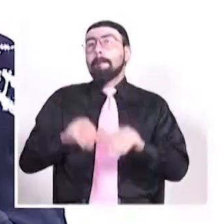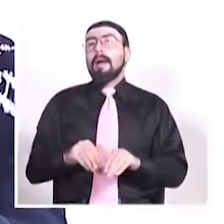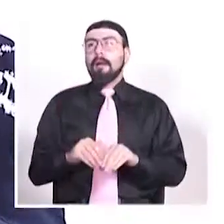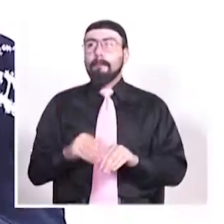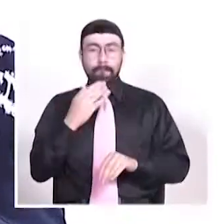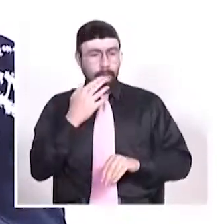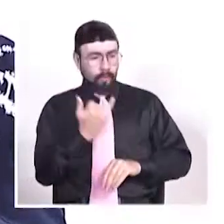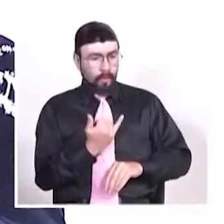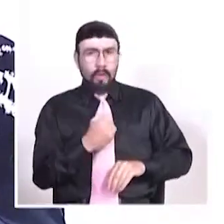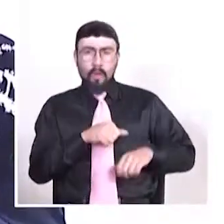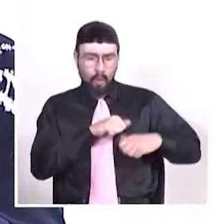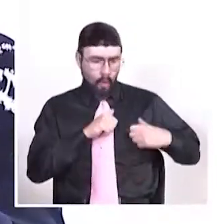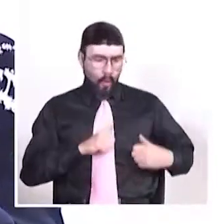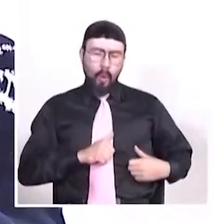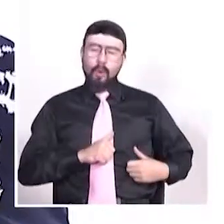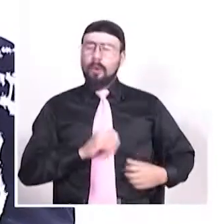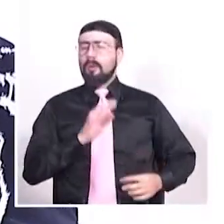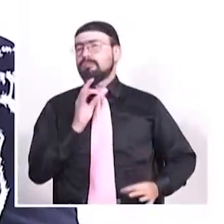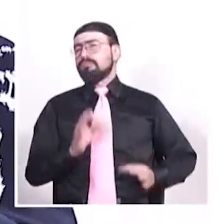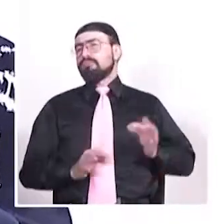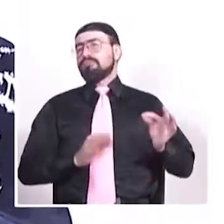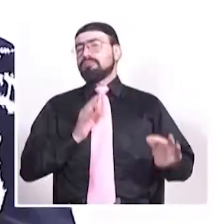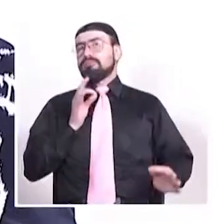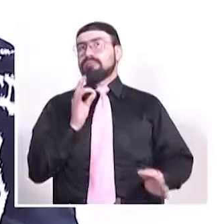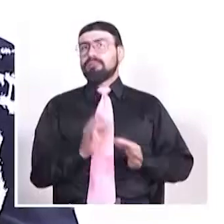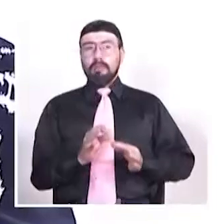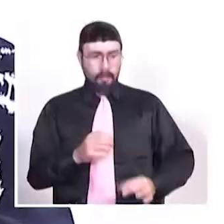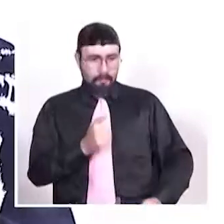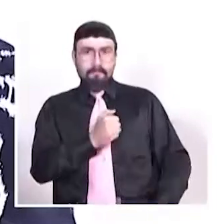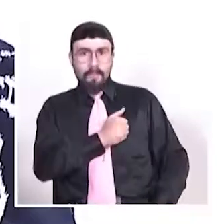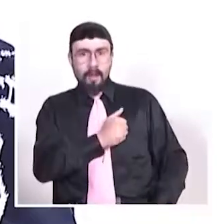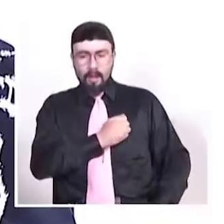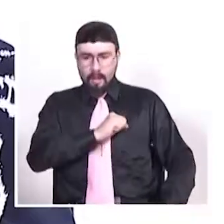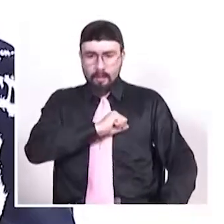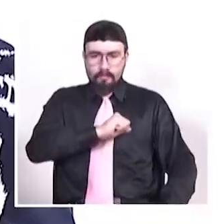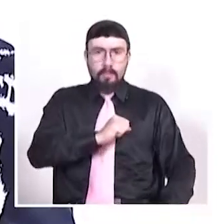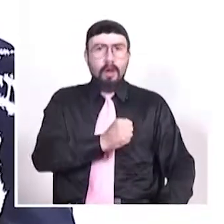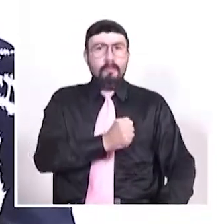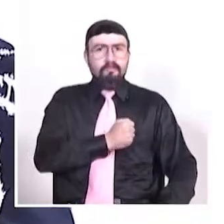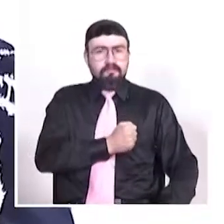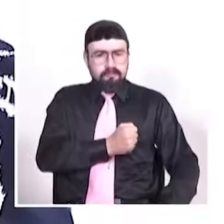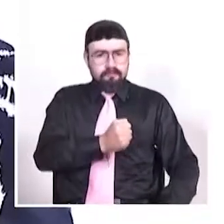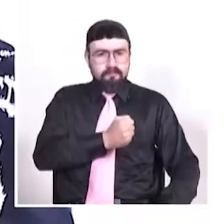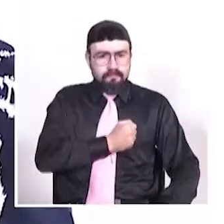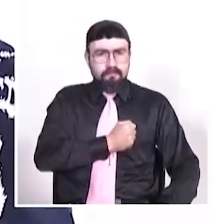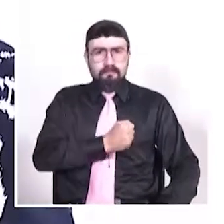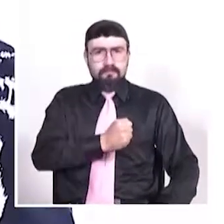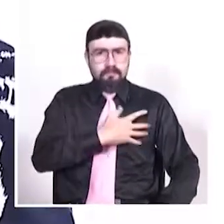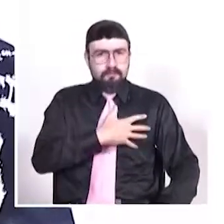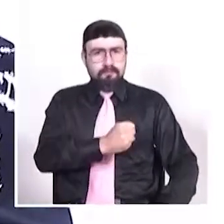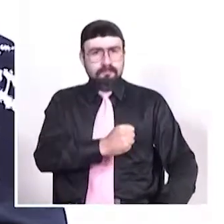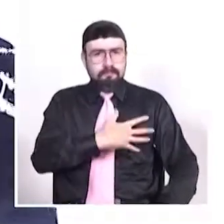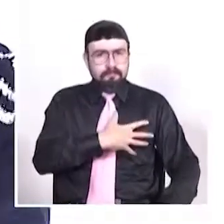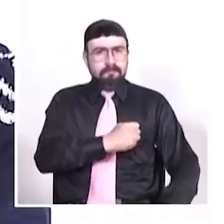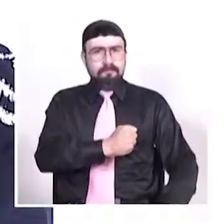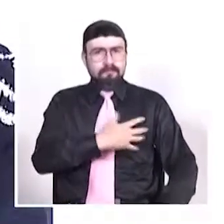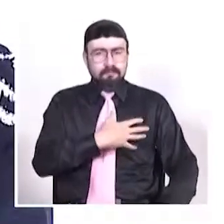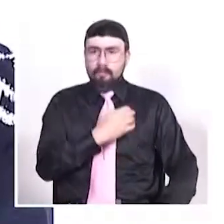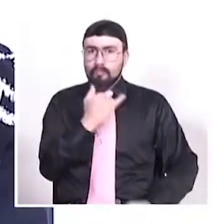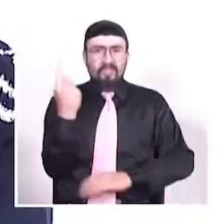una perfección, el corazón ser capaz de latir tantas veces en un